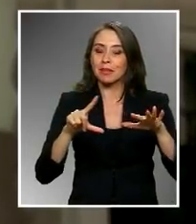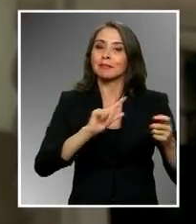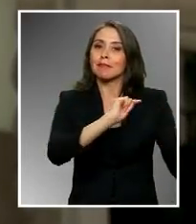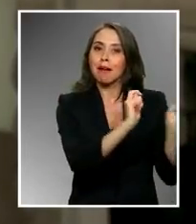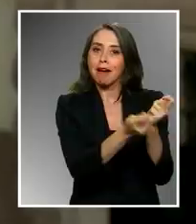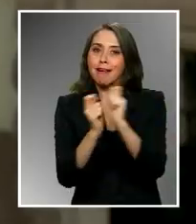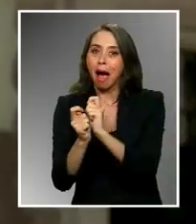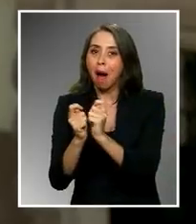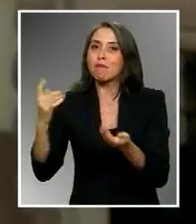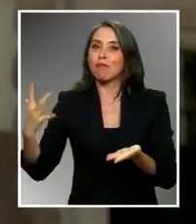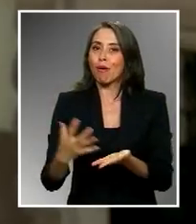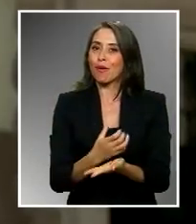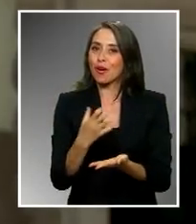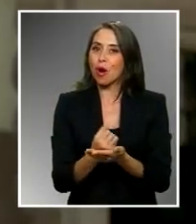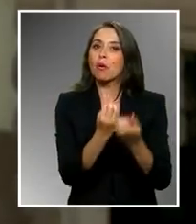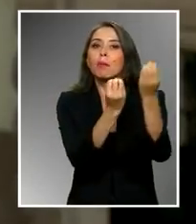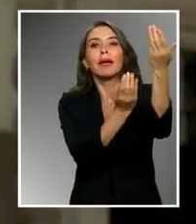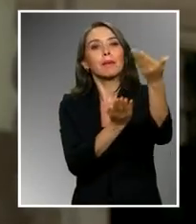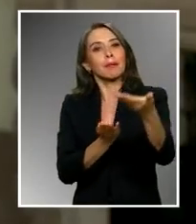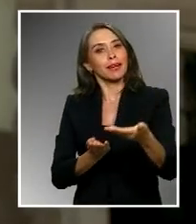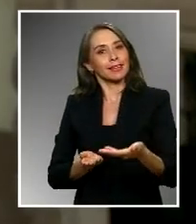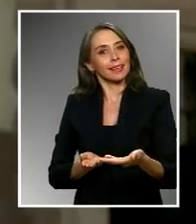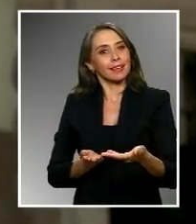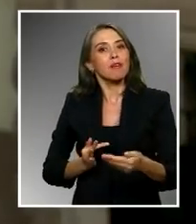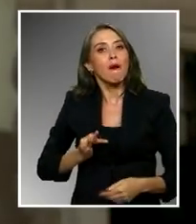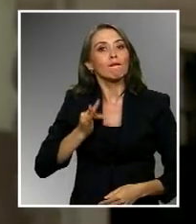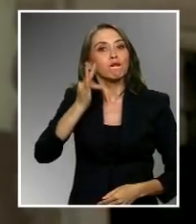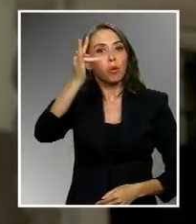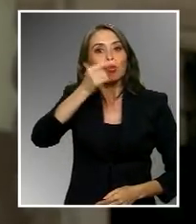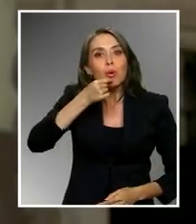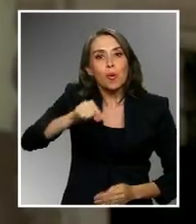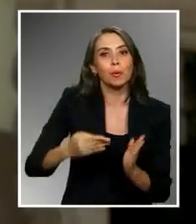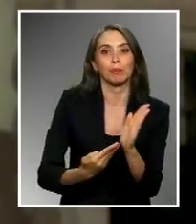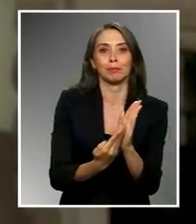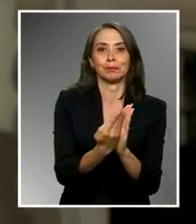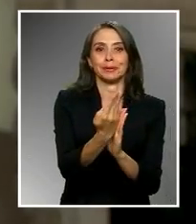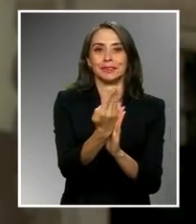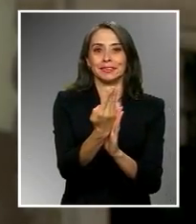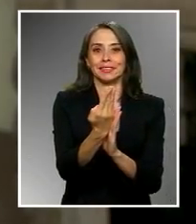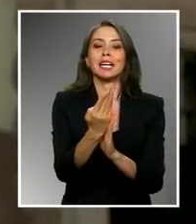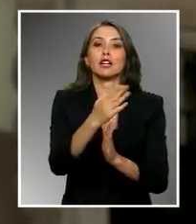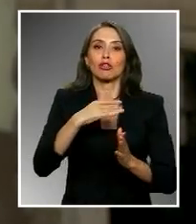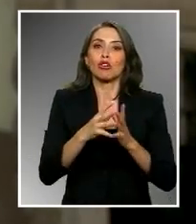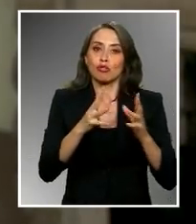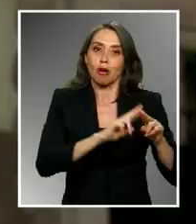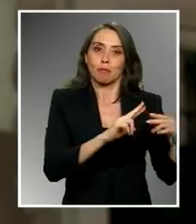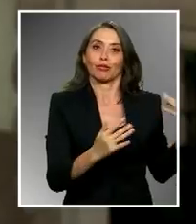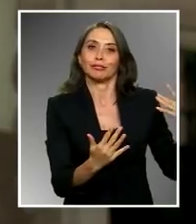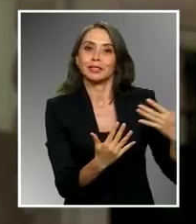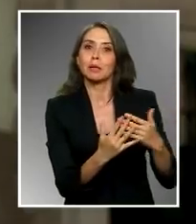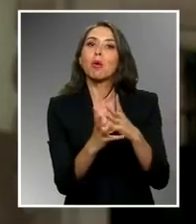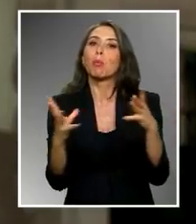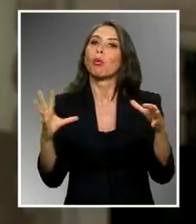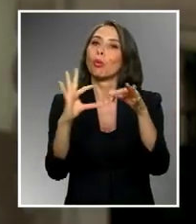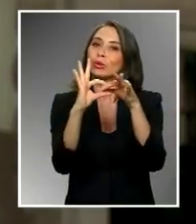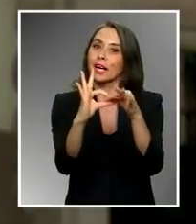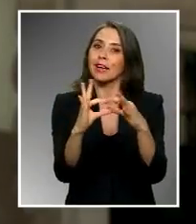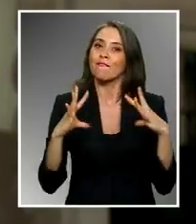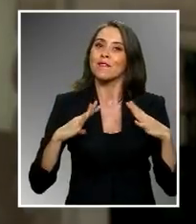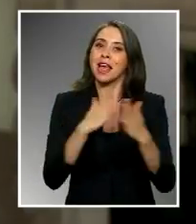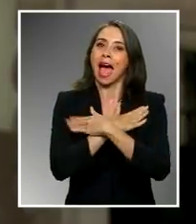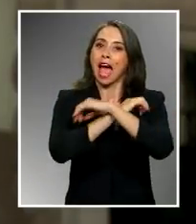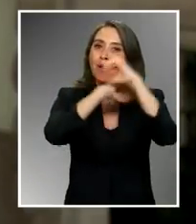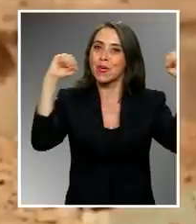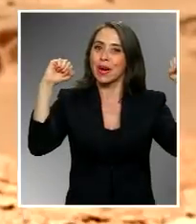cambios y de logros y demos la bienvenida al futuro que se asoma y para el que tanto hemos sembrado muchas gracias y